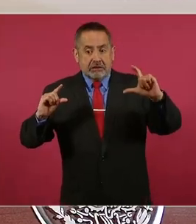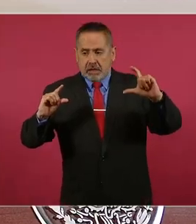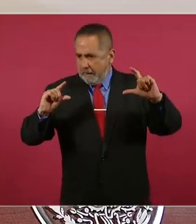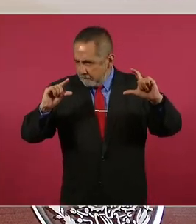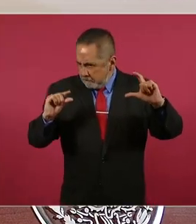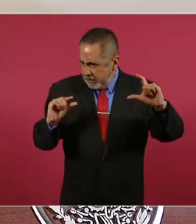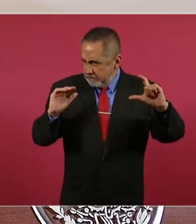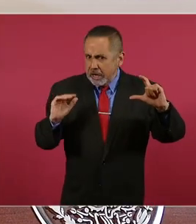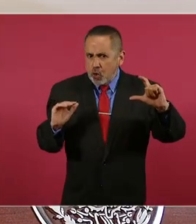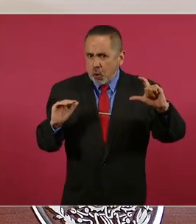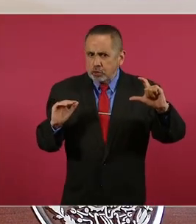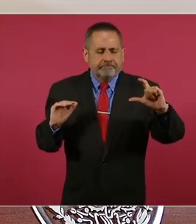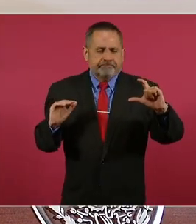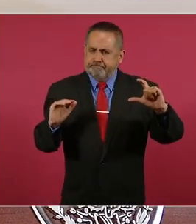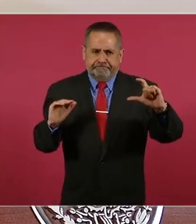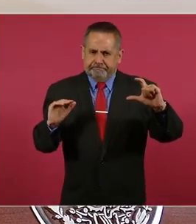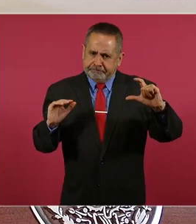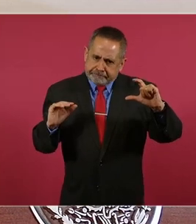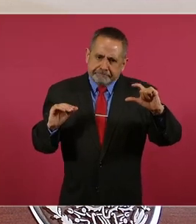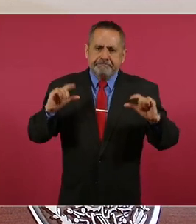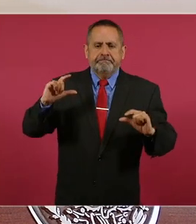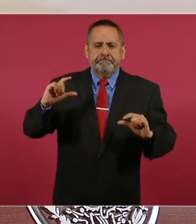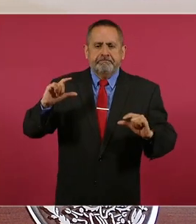Pero así son varias